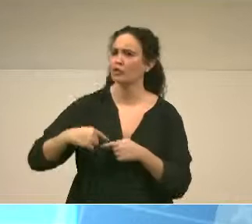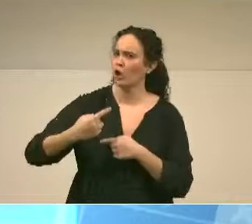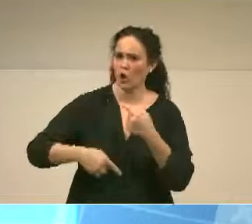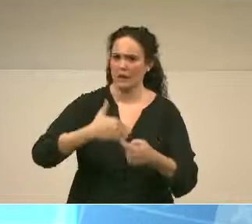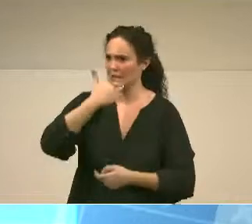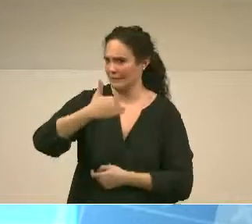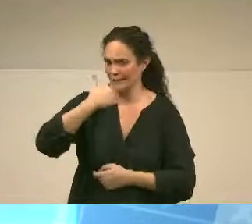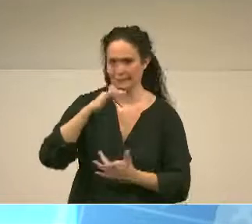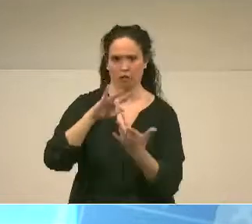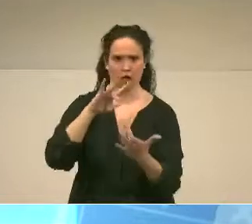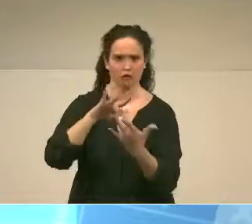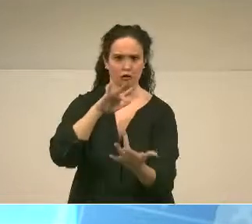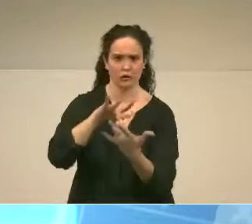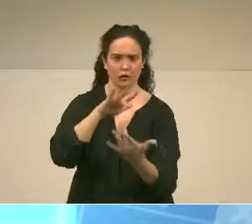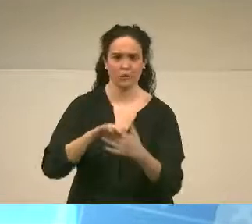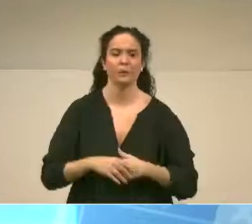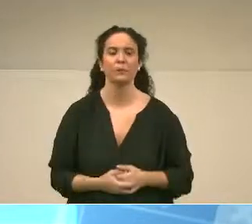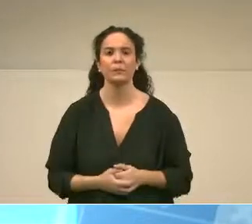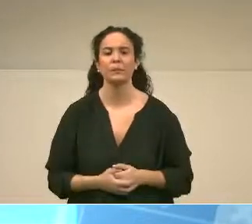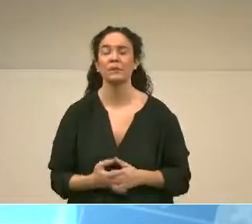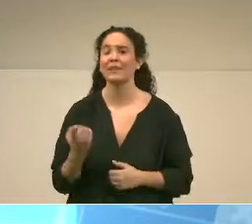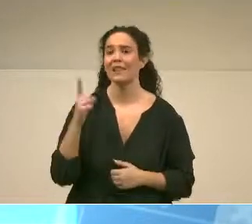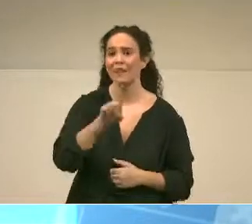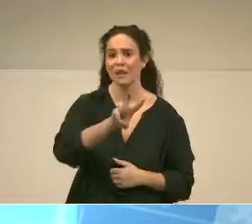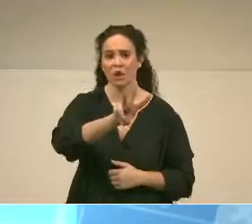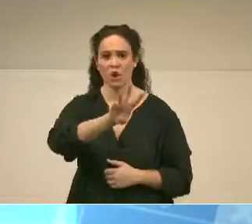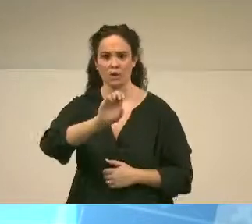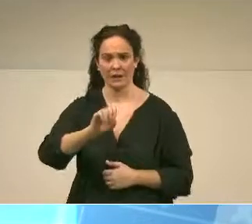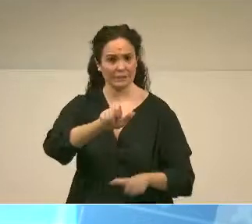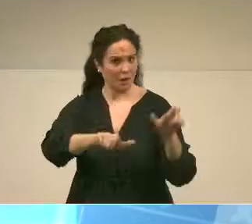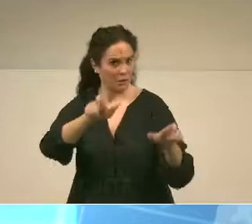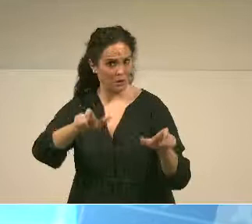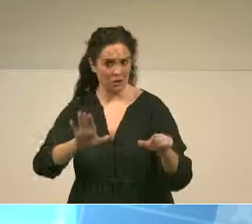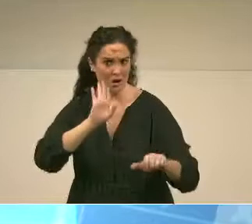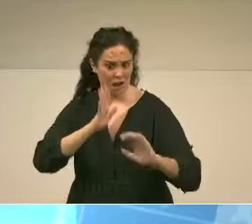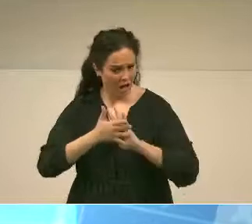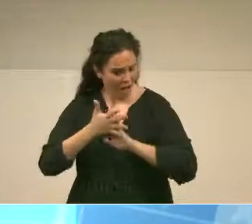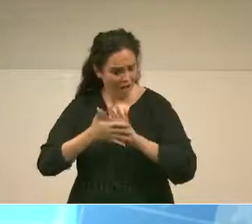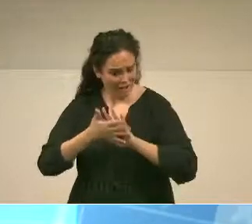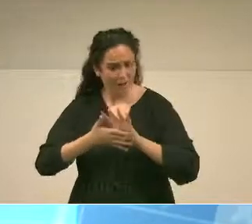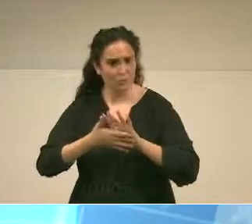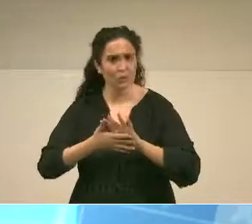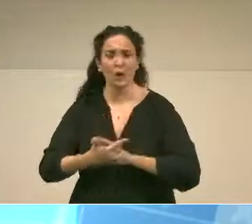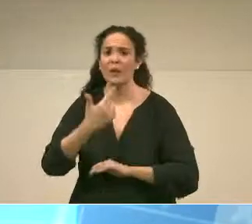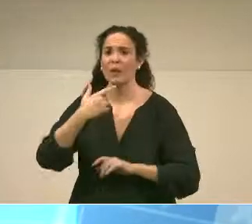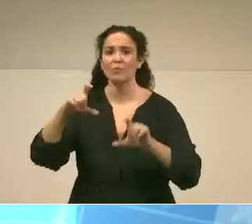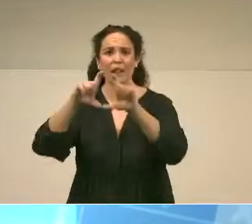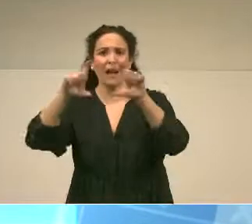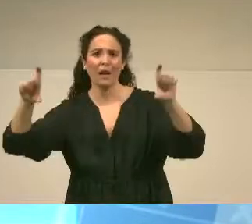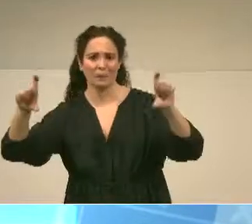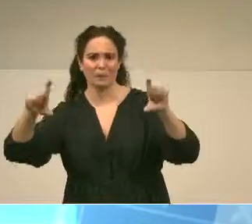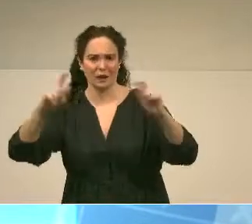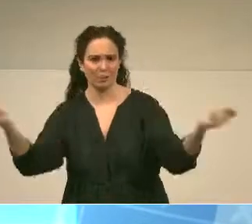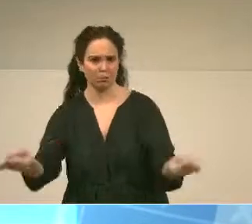kasik esango genuke. 150 pertsona hiek aipatzen ditugu enpresa berak abendu inguruan aipatzen